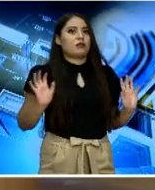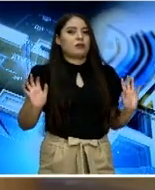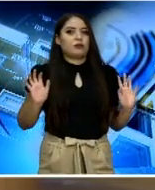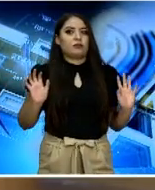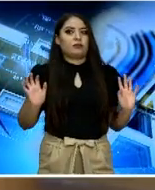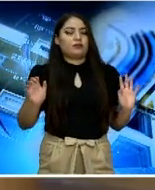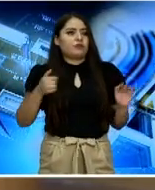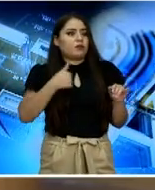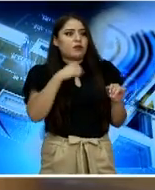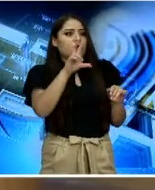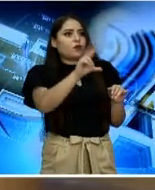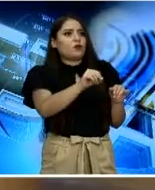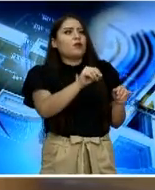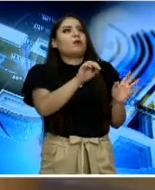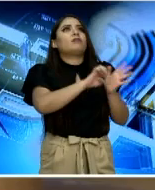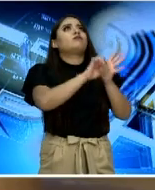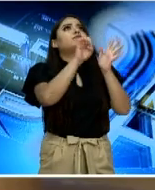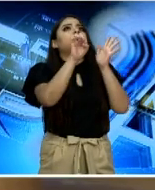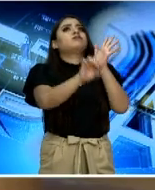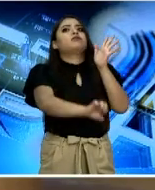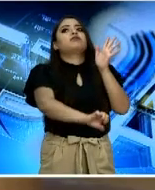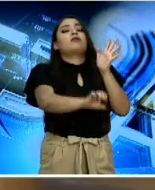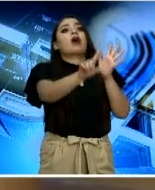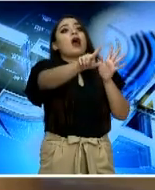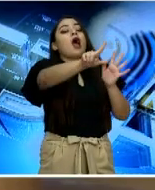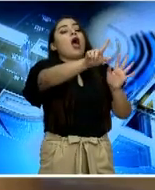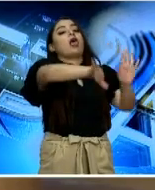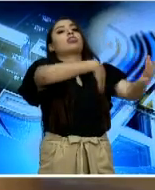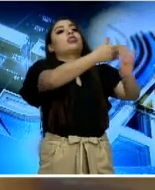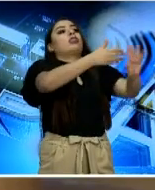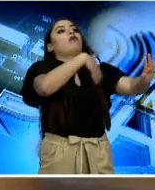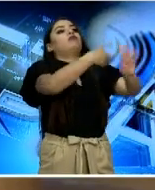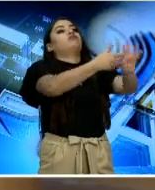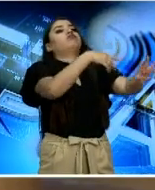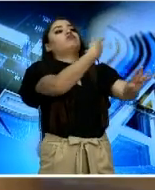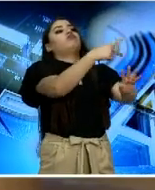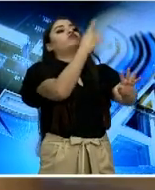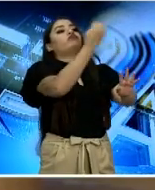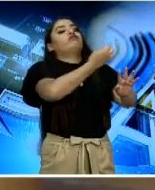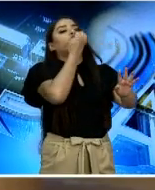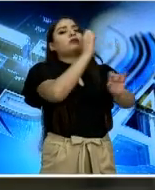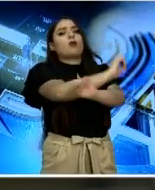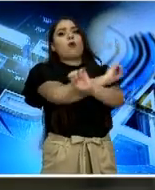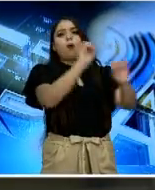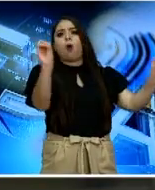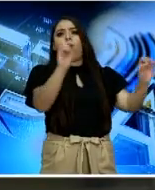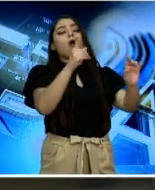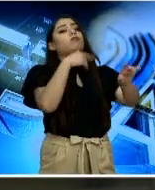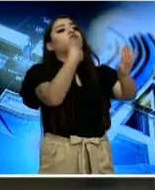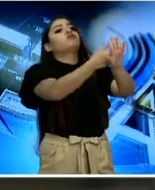hago con plan de quemar al preescolar ni hacerle daño a la maestra ni a la directora. No.